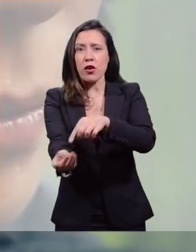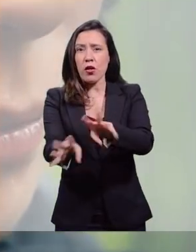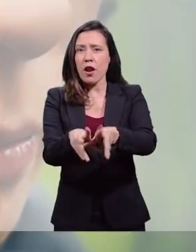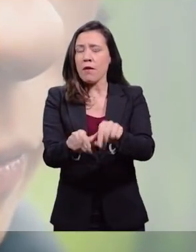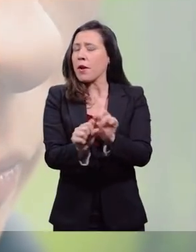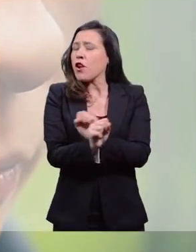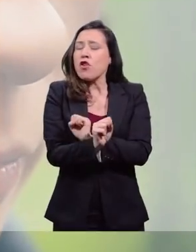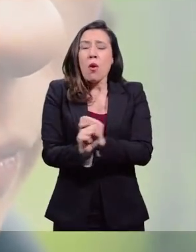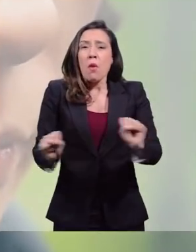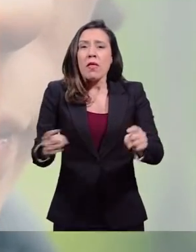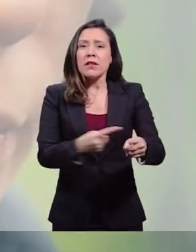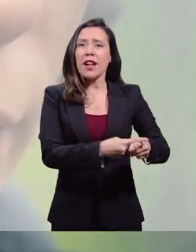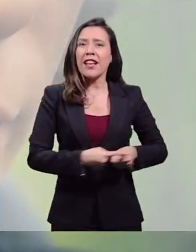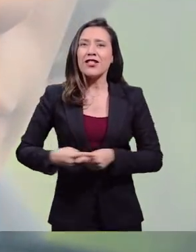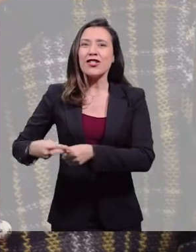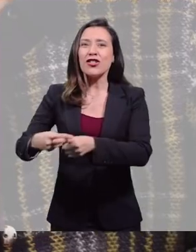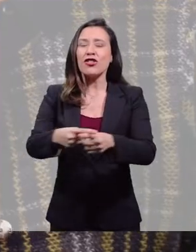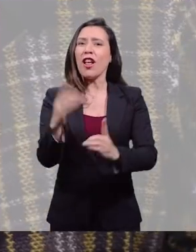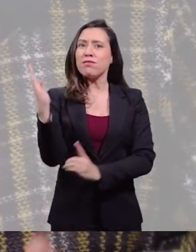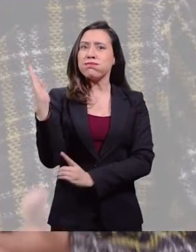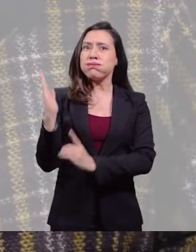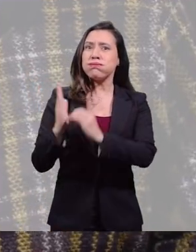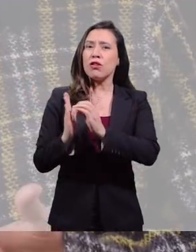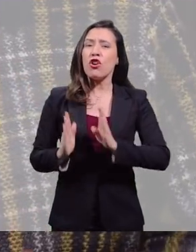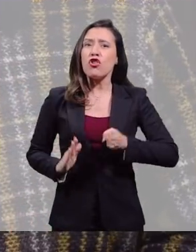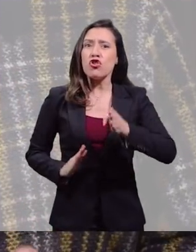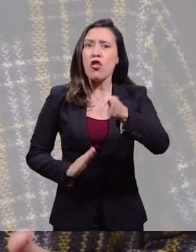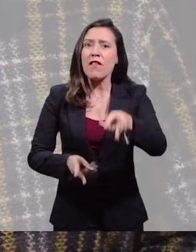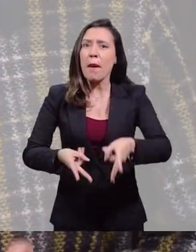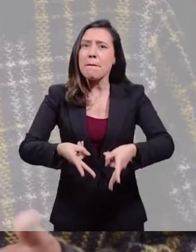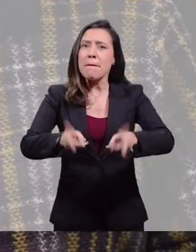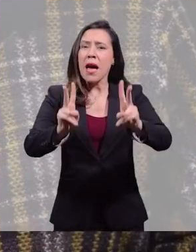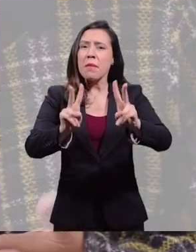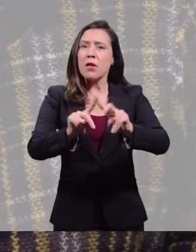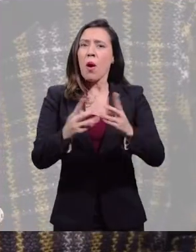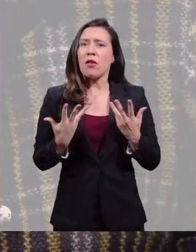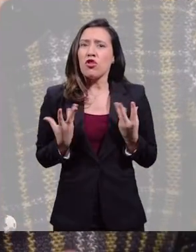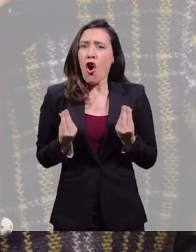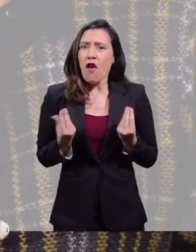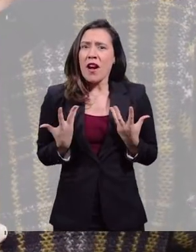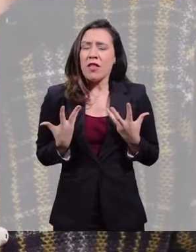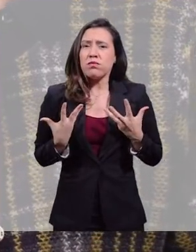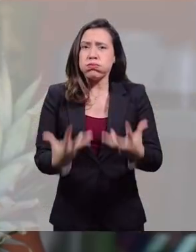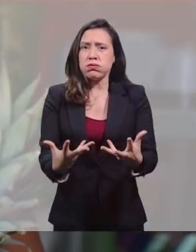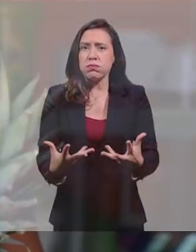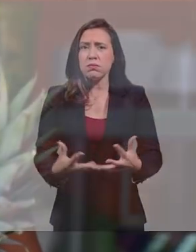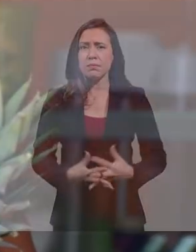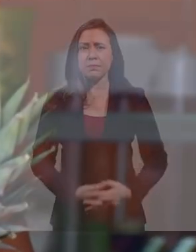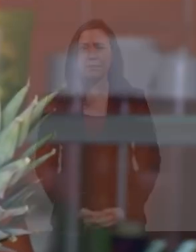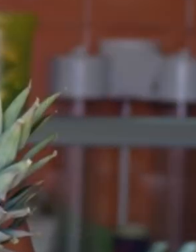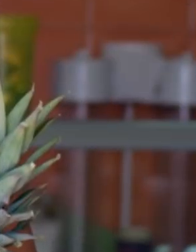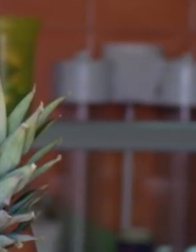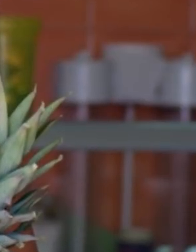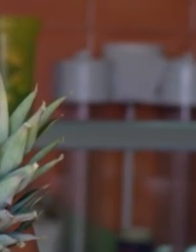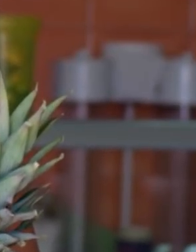posible que una sociedad que se dice civilizada siga permitiendo este tipo de cobardes agresiones.